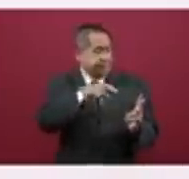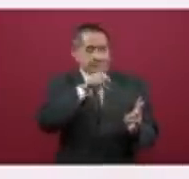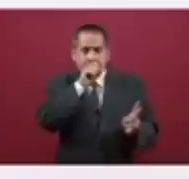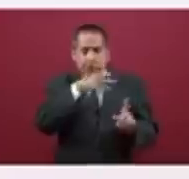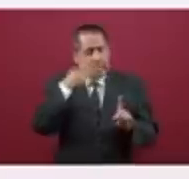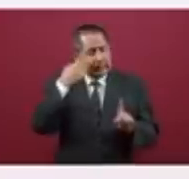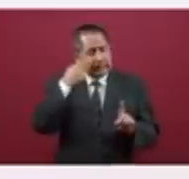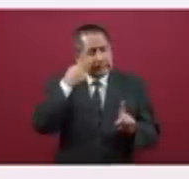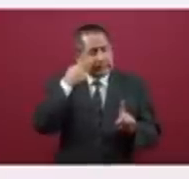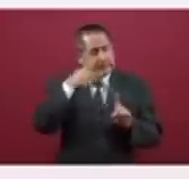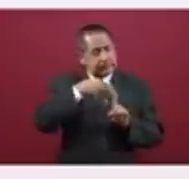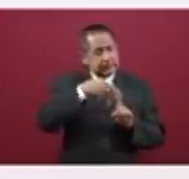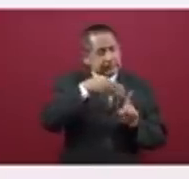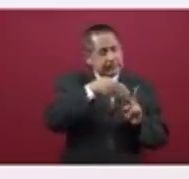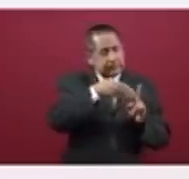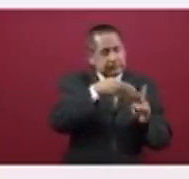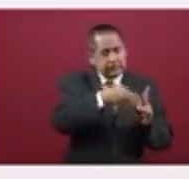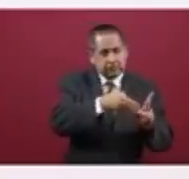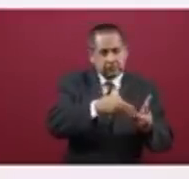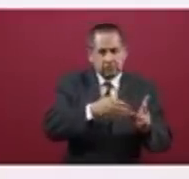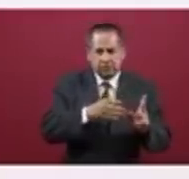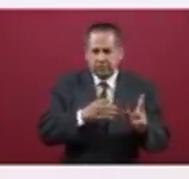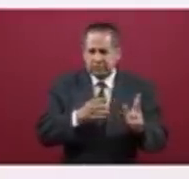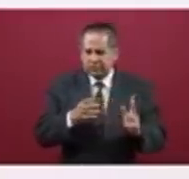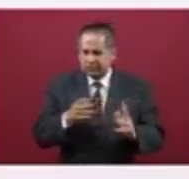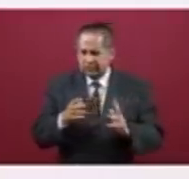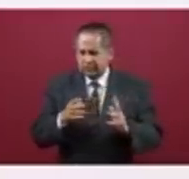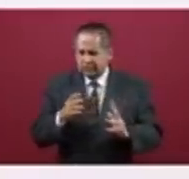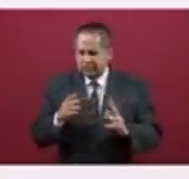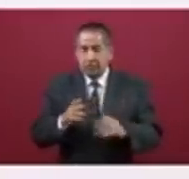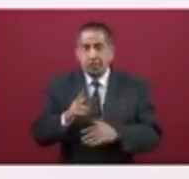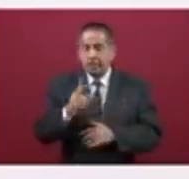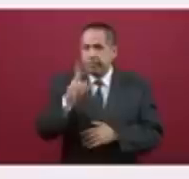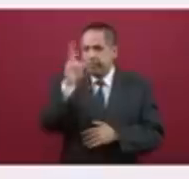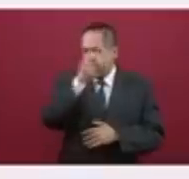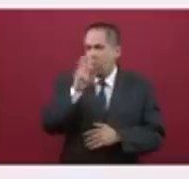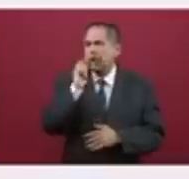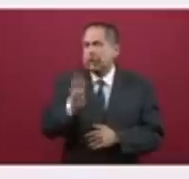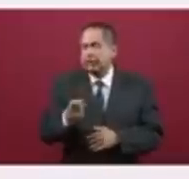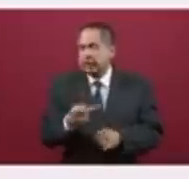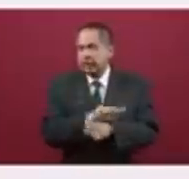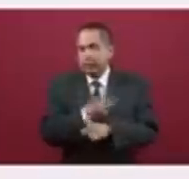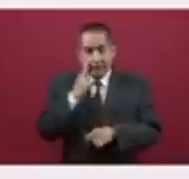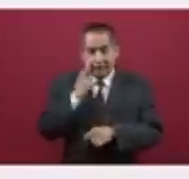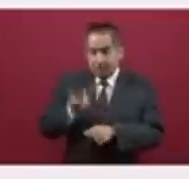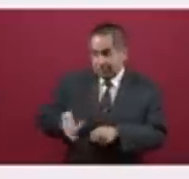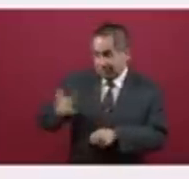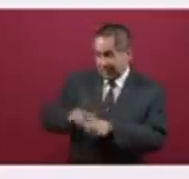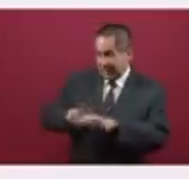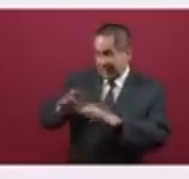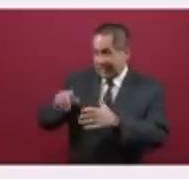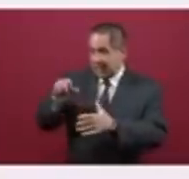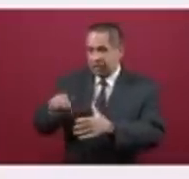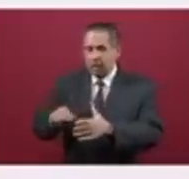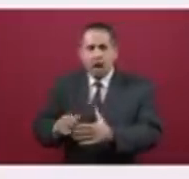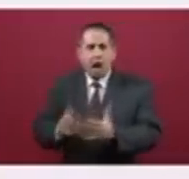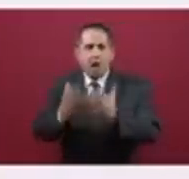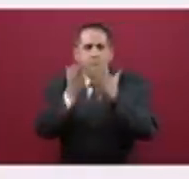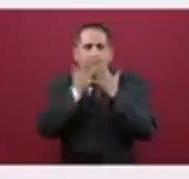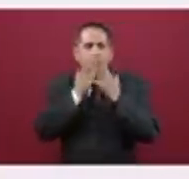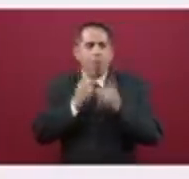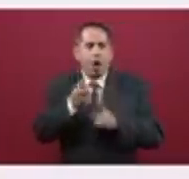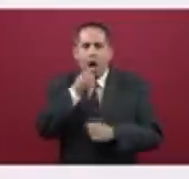pero lo peor es que en los centros de salud y hospitales no existe abasto